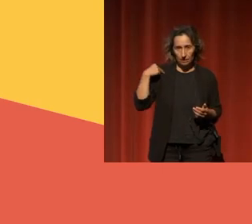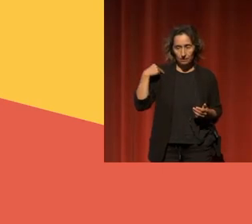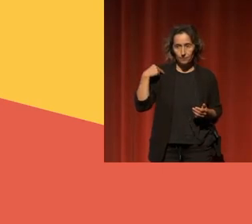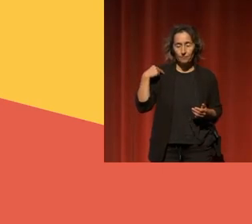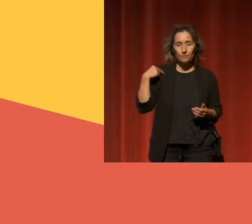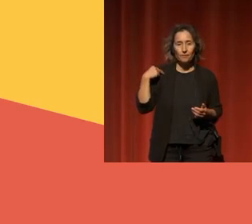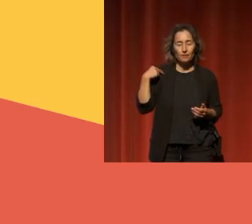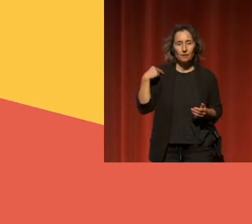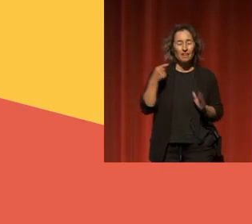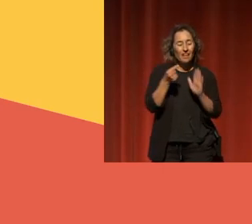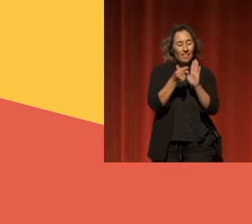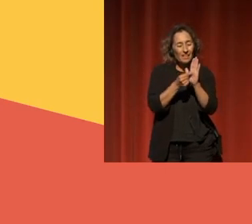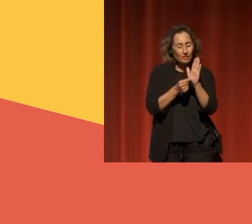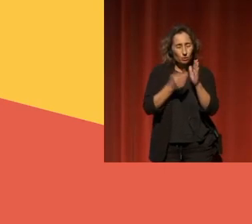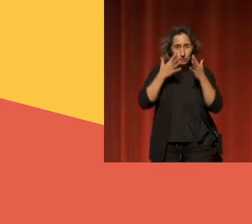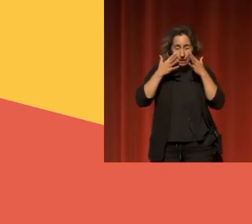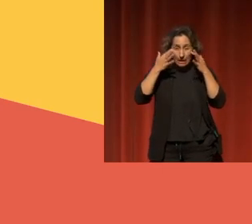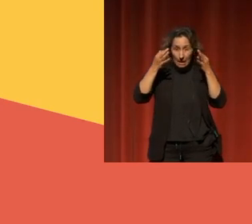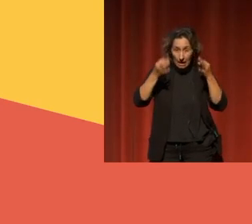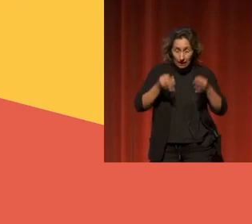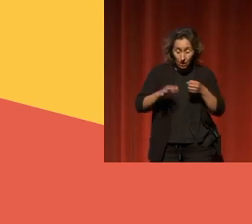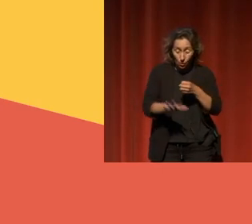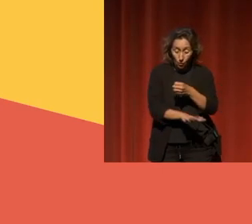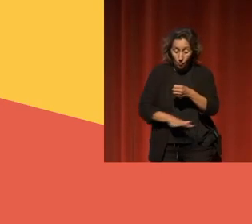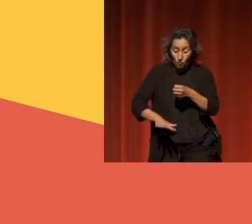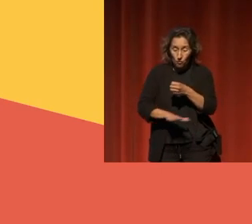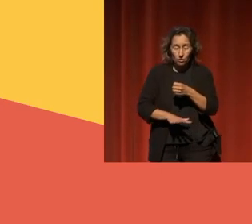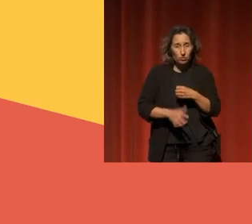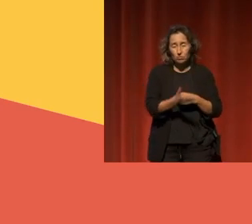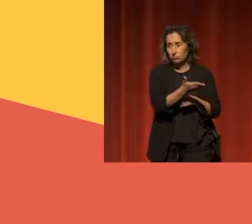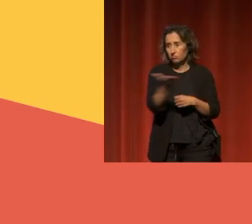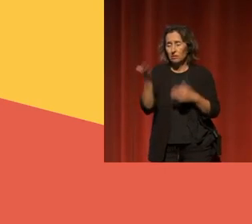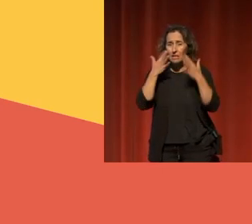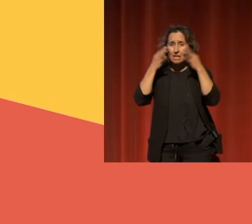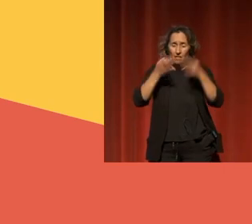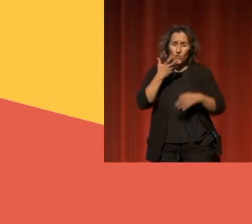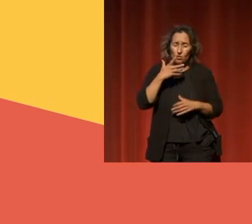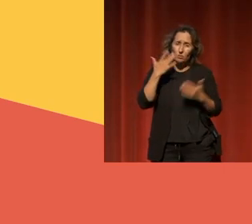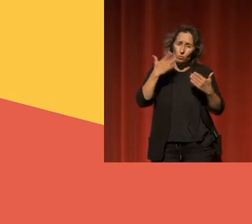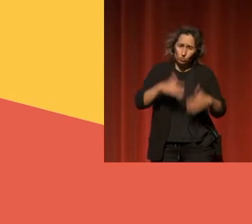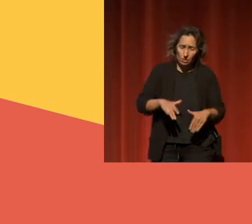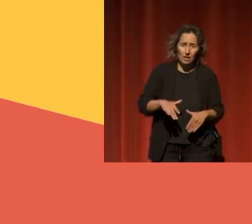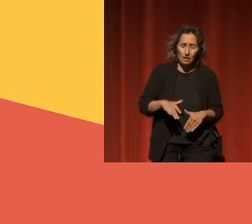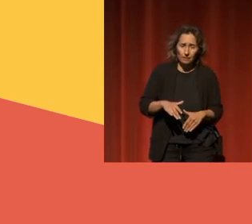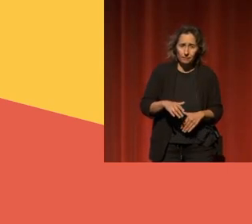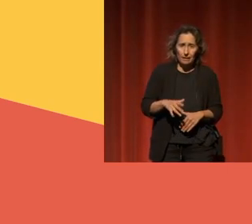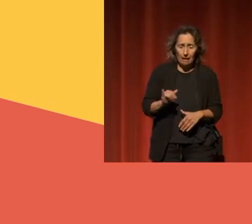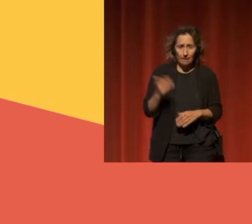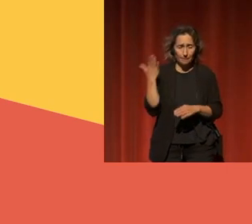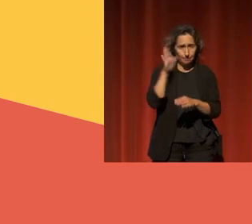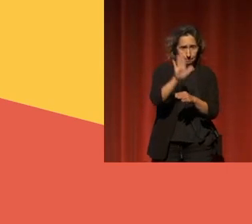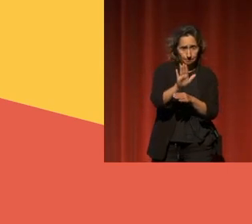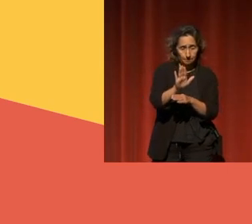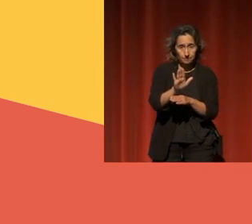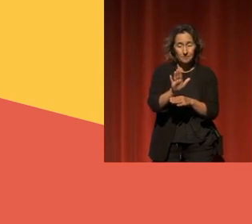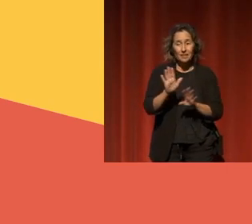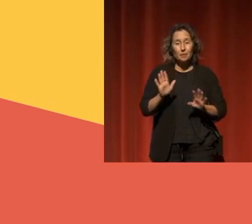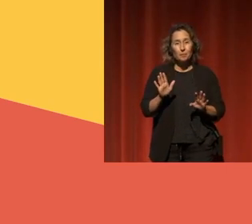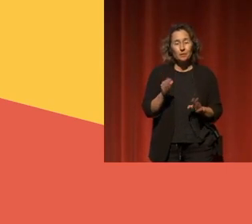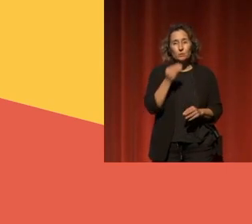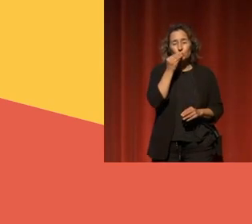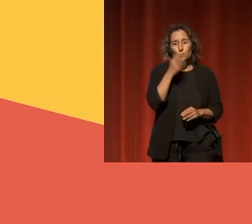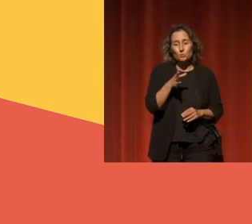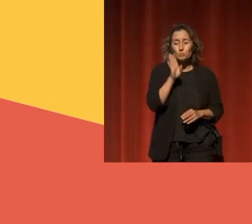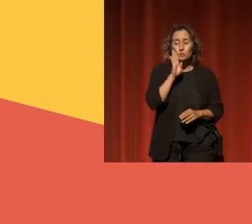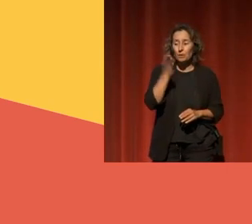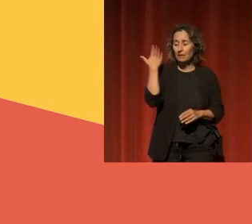datos esconden muchísimas realidades que conocemos todos nosotros pero creo que nos Vienen muy bien eh precisamente por lo que